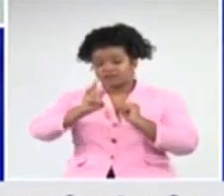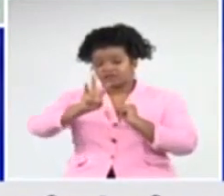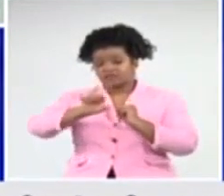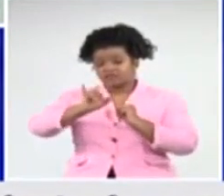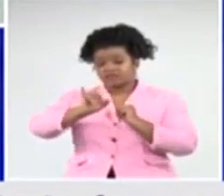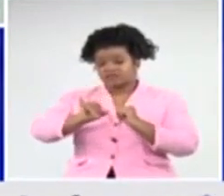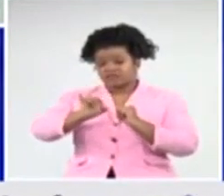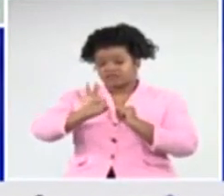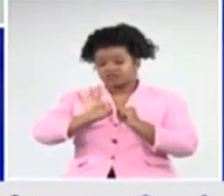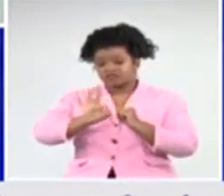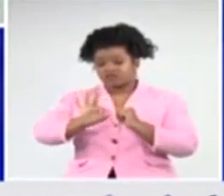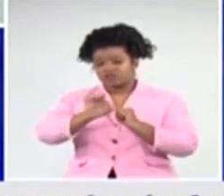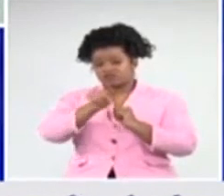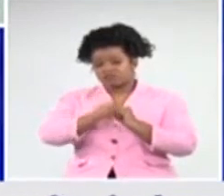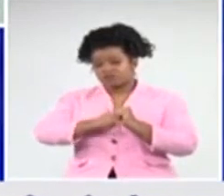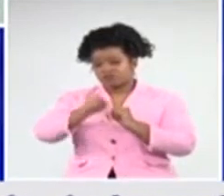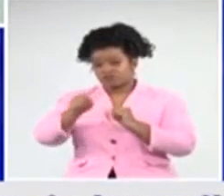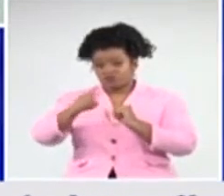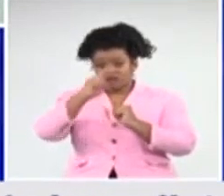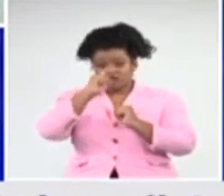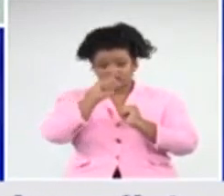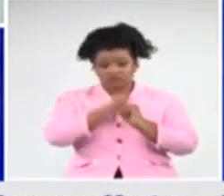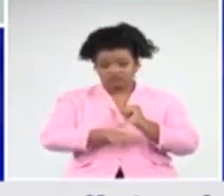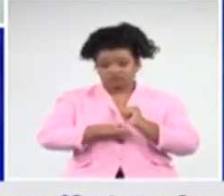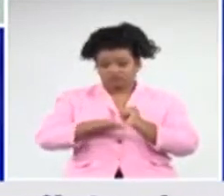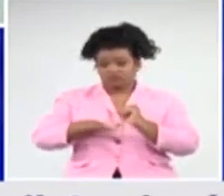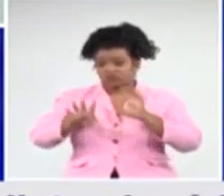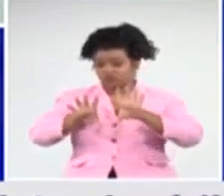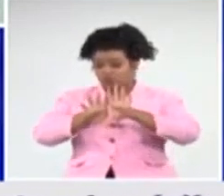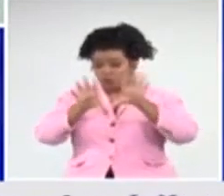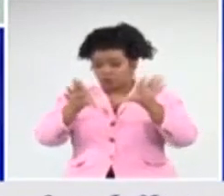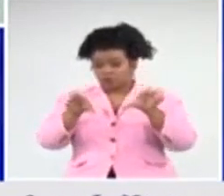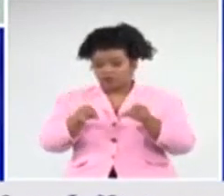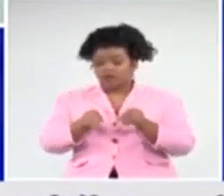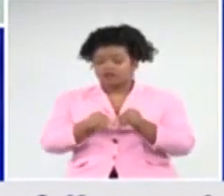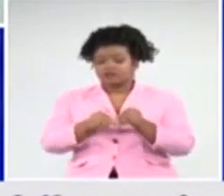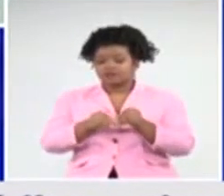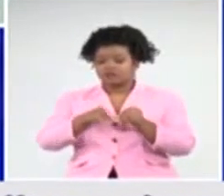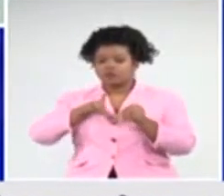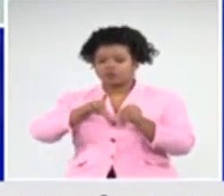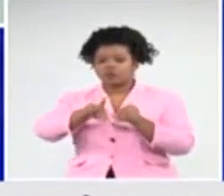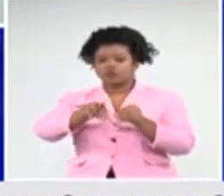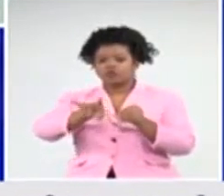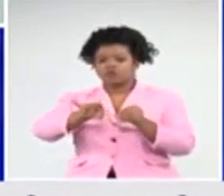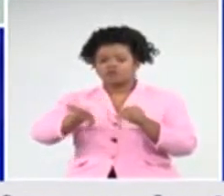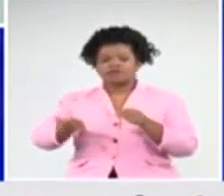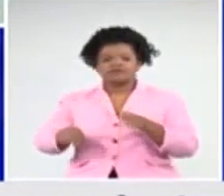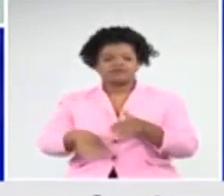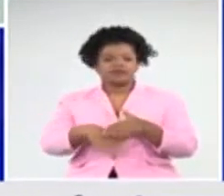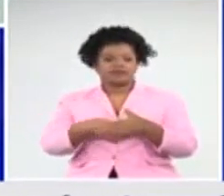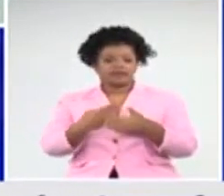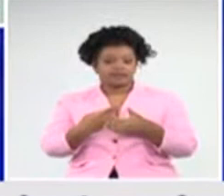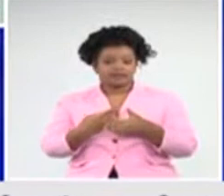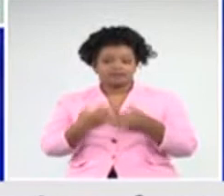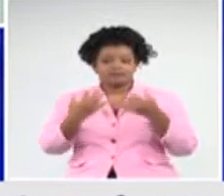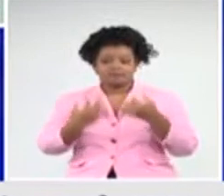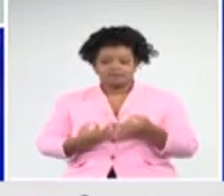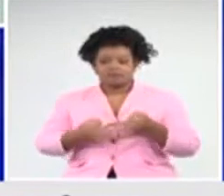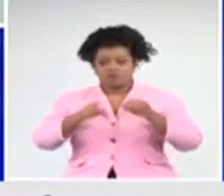23.368 casos pediátricos diagnosticados en los últimos 15 días en nuestro